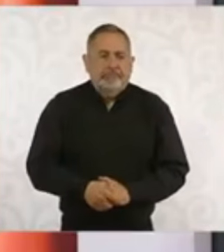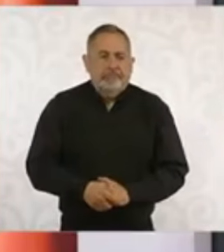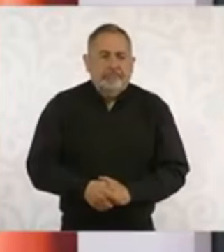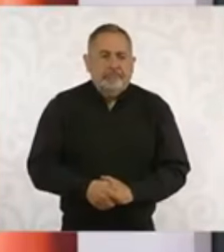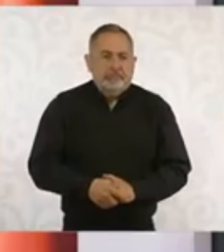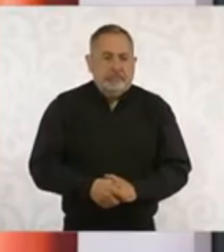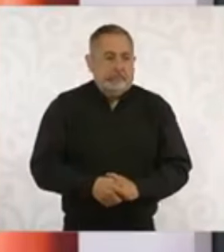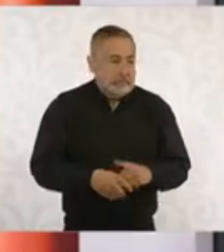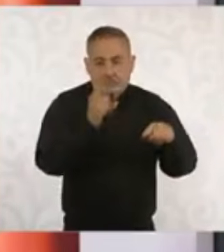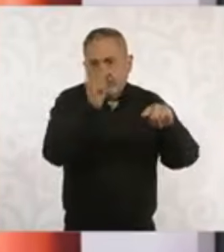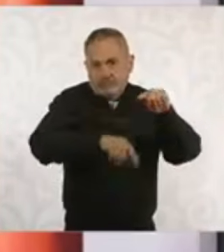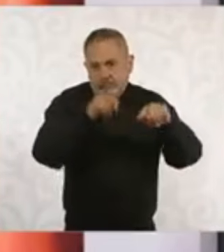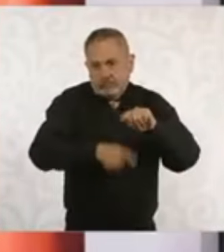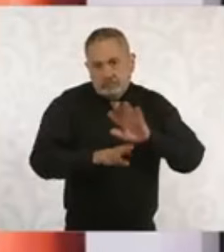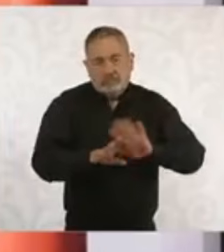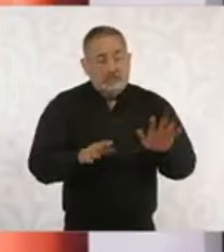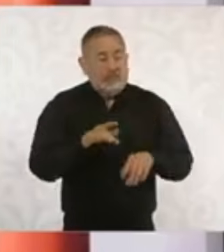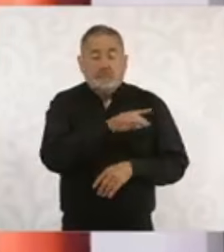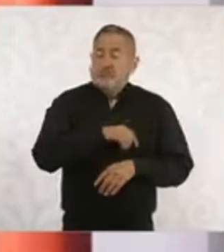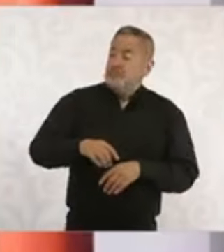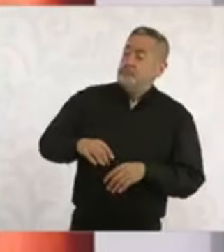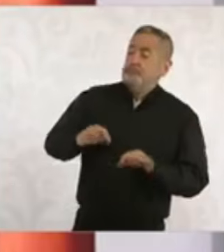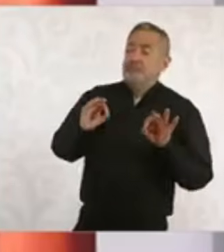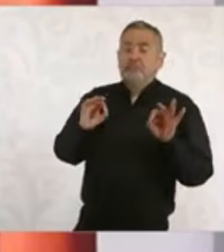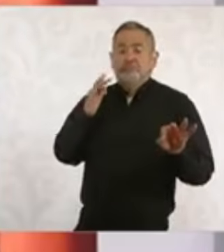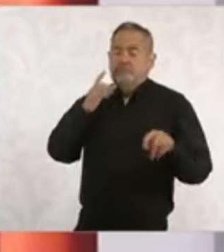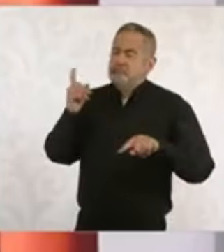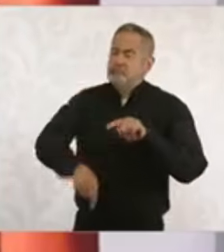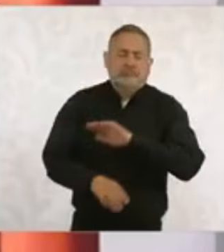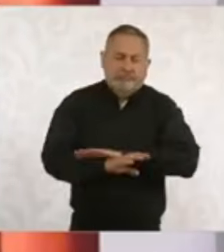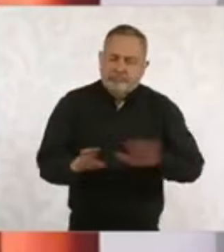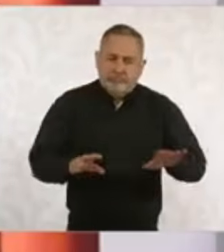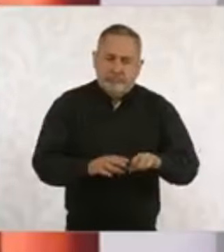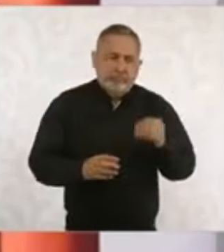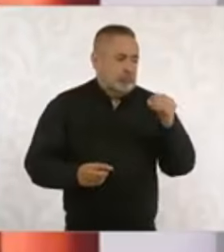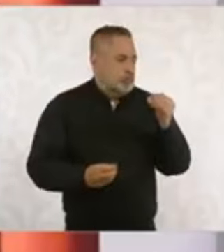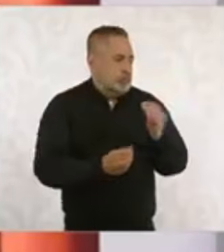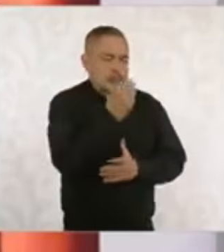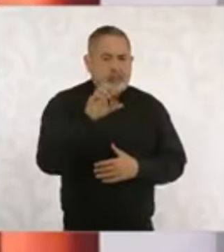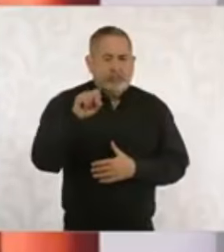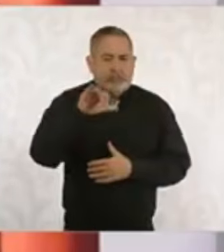Sí se acabaron los privilegios en la nueva Corte.